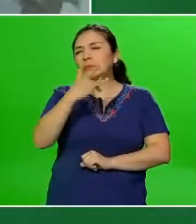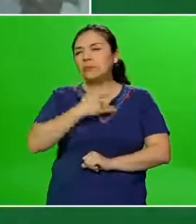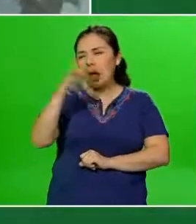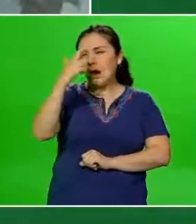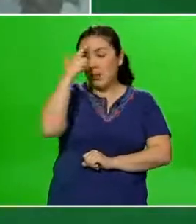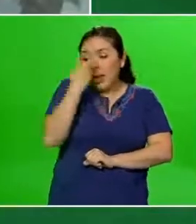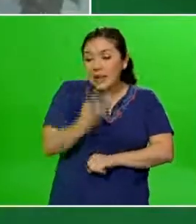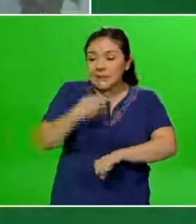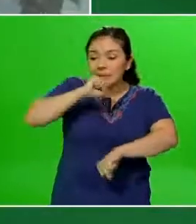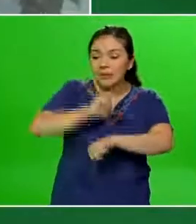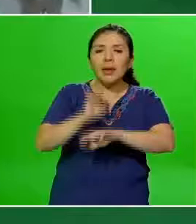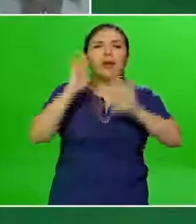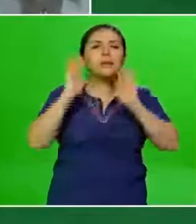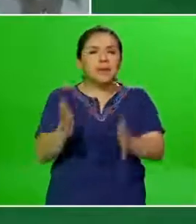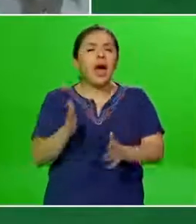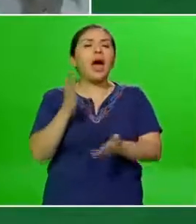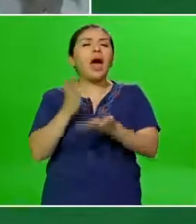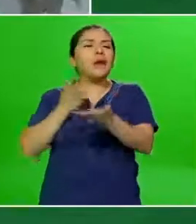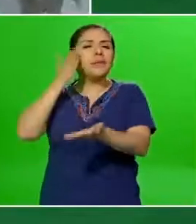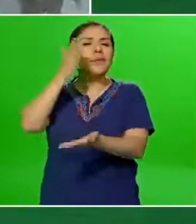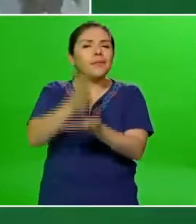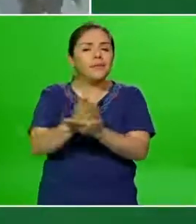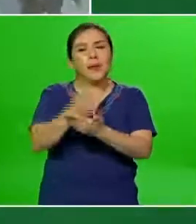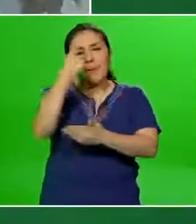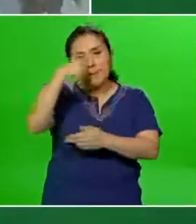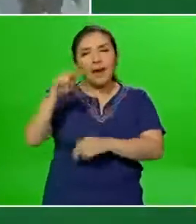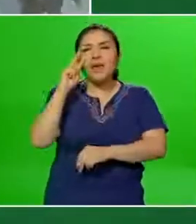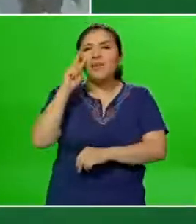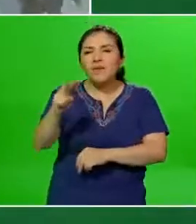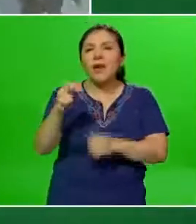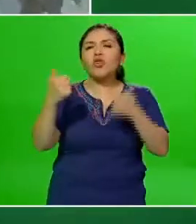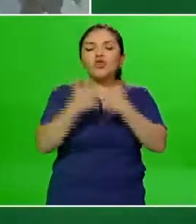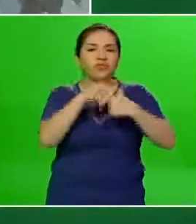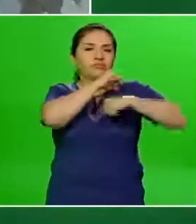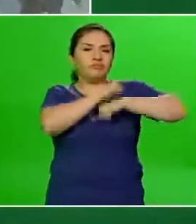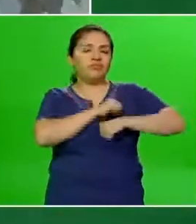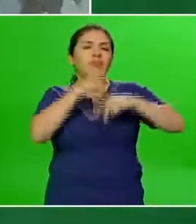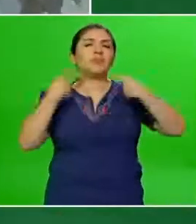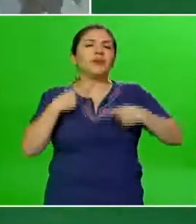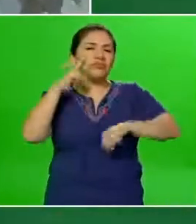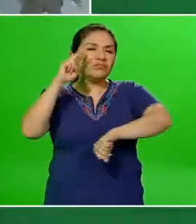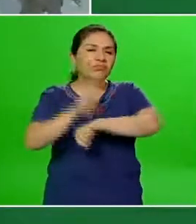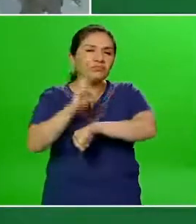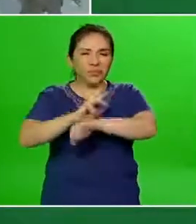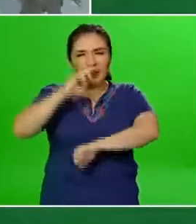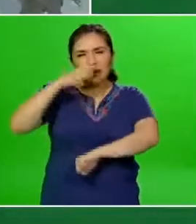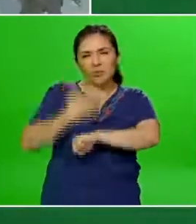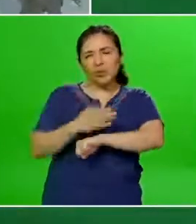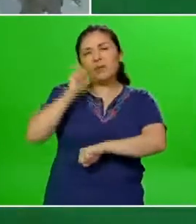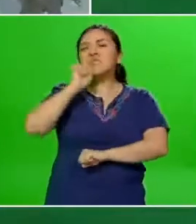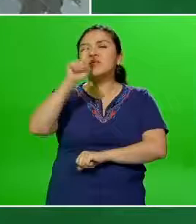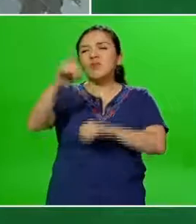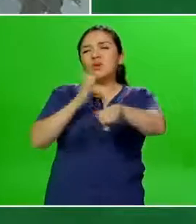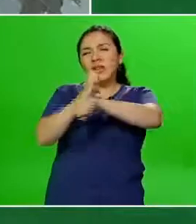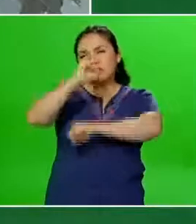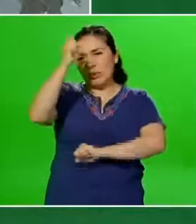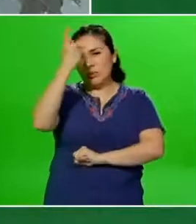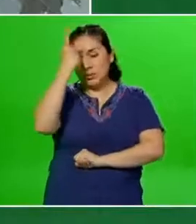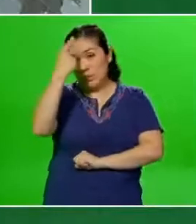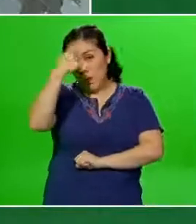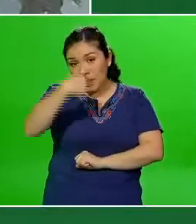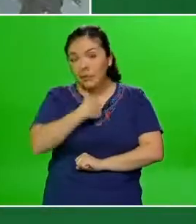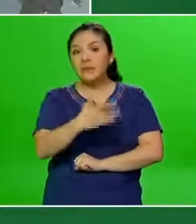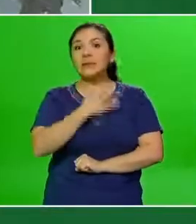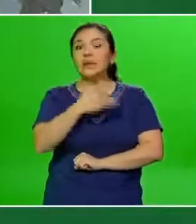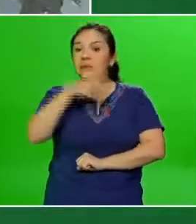semana se acompañó esta transmisión por autoridades sanitarias del estado de San Luis Potosí, lo cual a nosotros nos